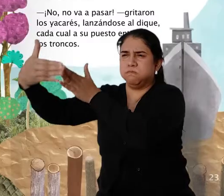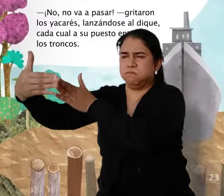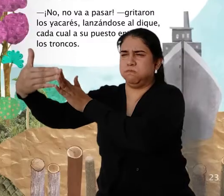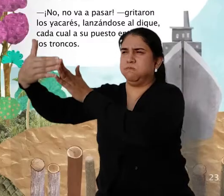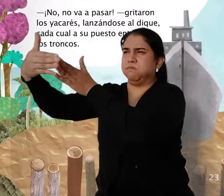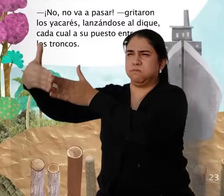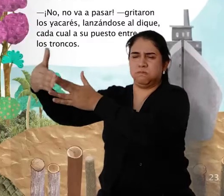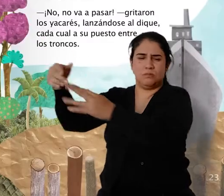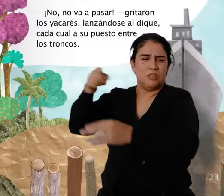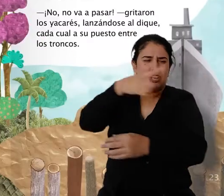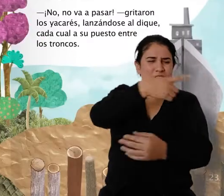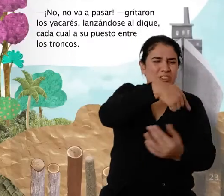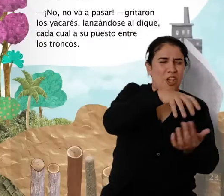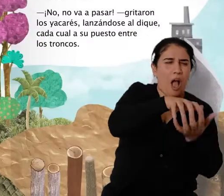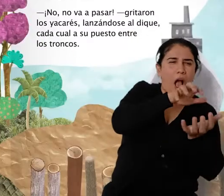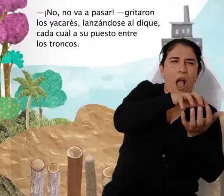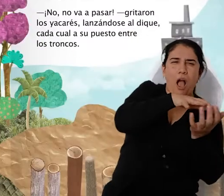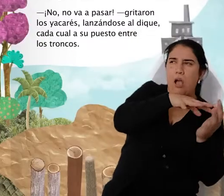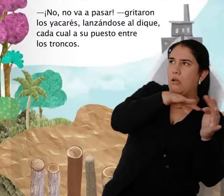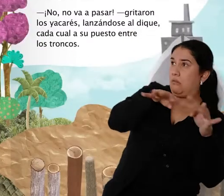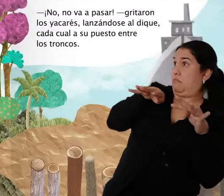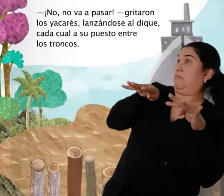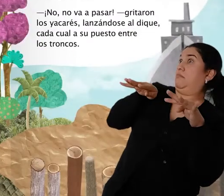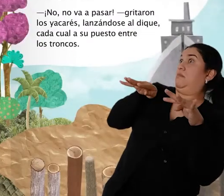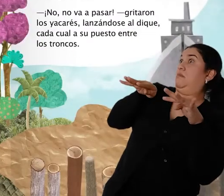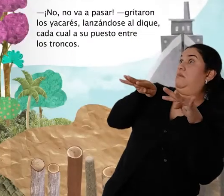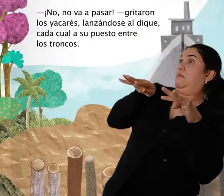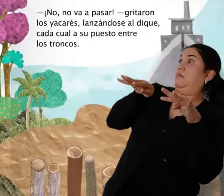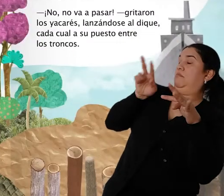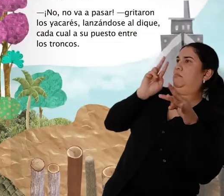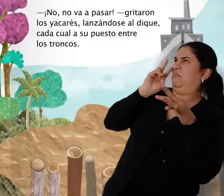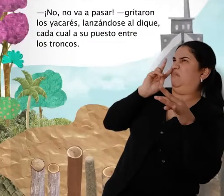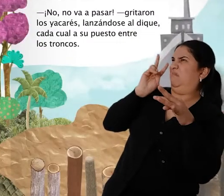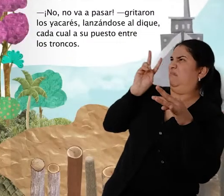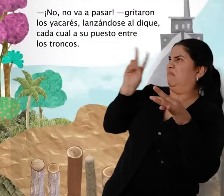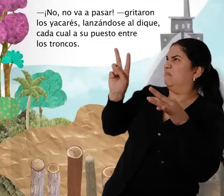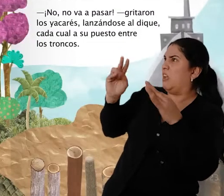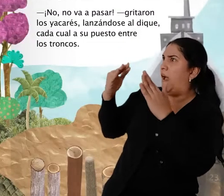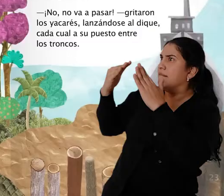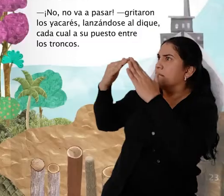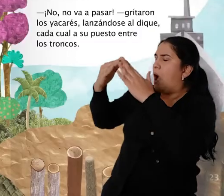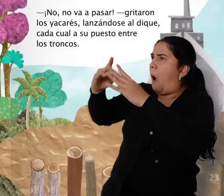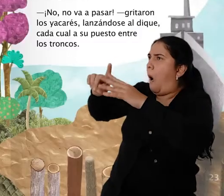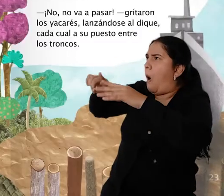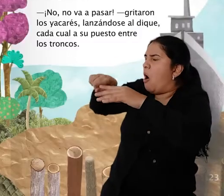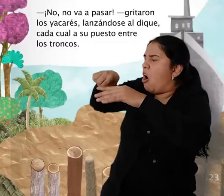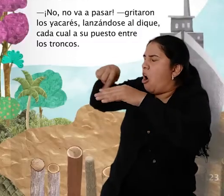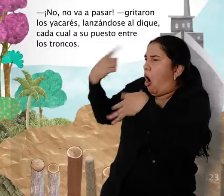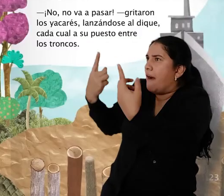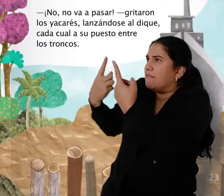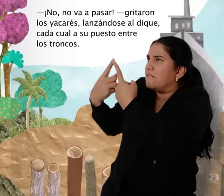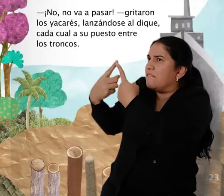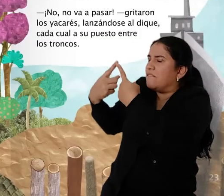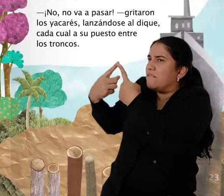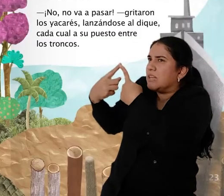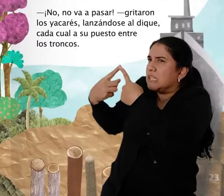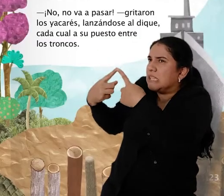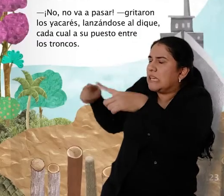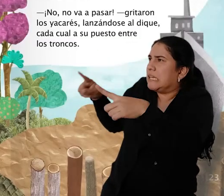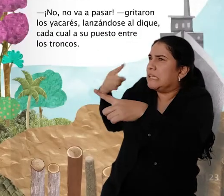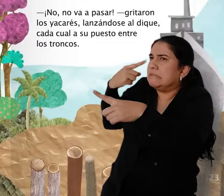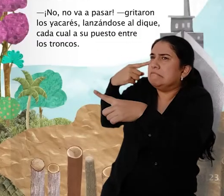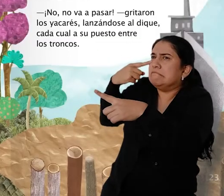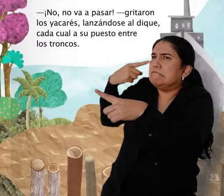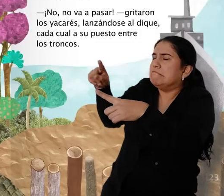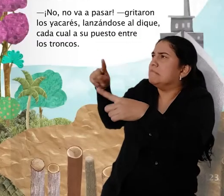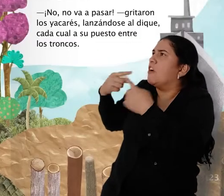de asombro. Ya no era el mismo buque, era otro. Un buque de color ratón,